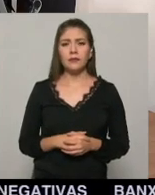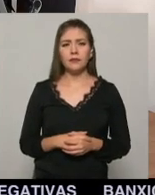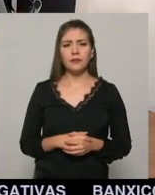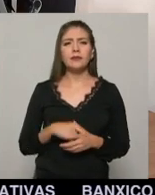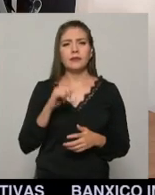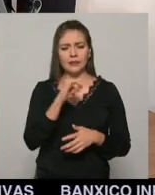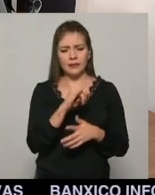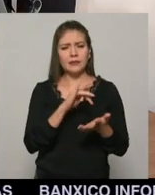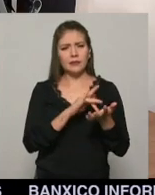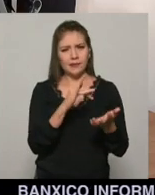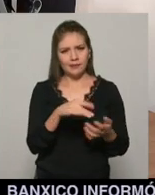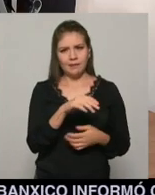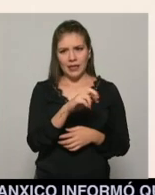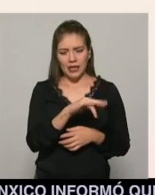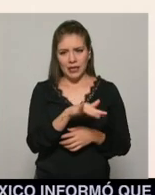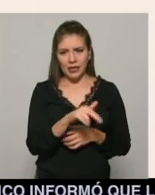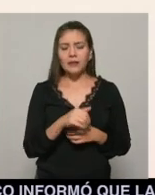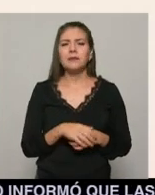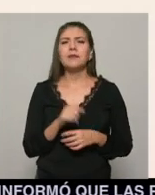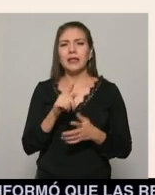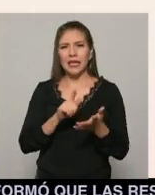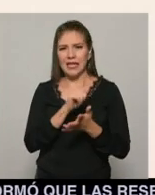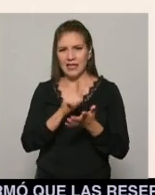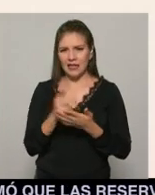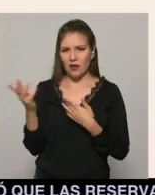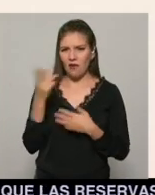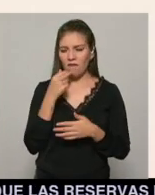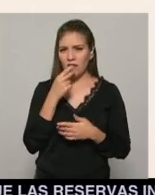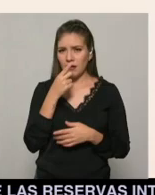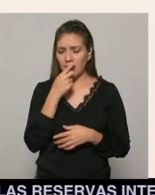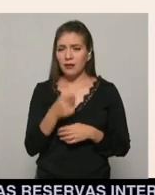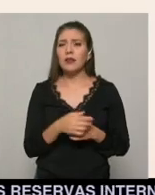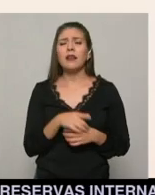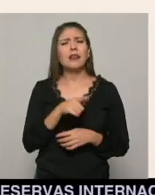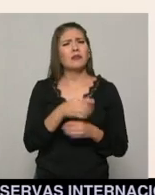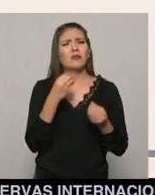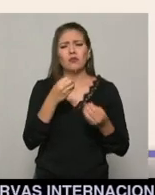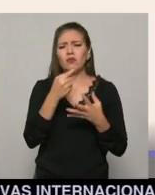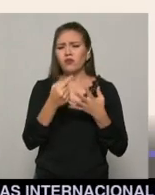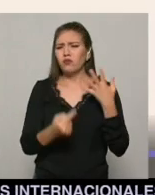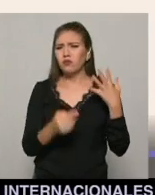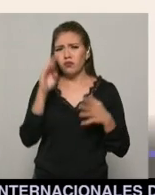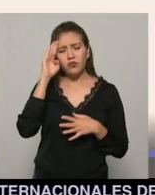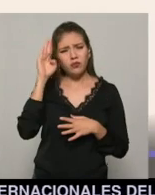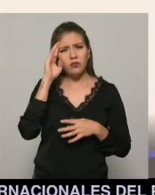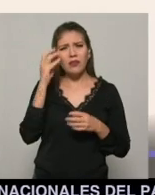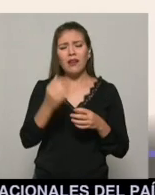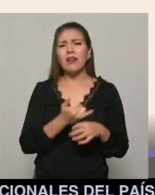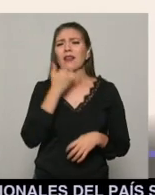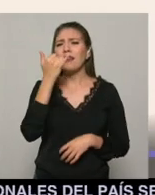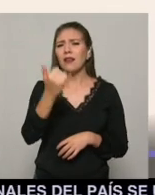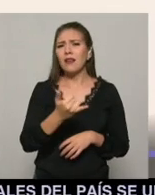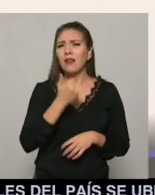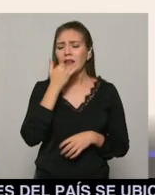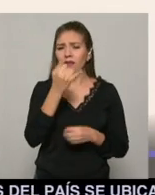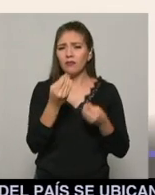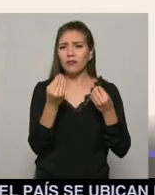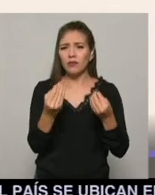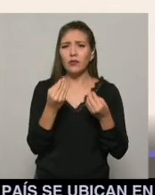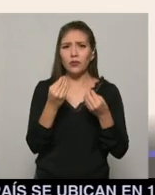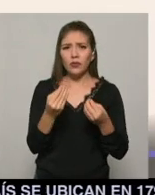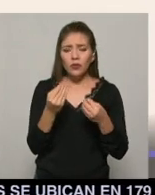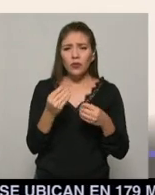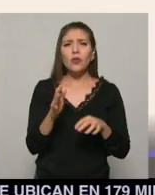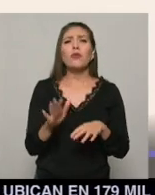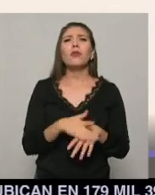efectivamente, esta ley, como ya menciona el licenciado Berlanga, es una ley que está plagada de errores, de contradicciones. Es una ley que deja de lado algunos temas que